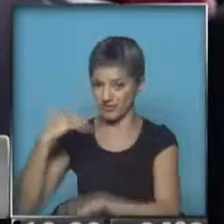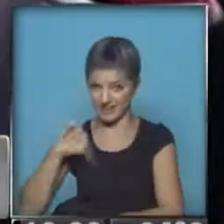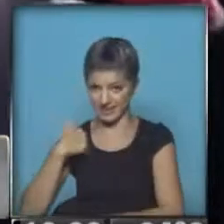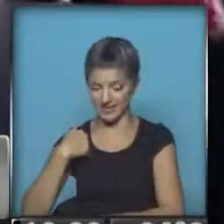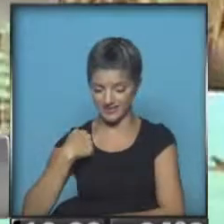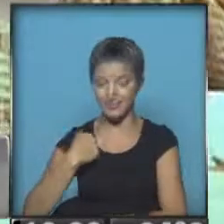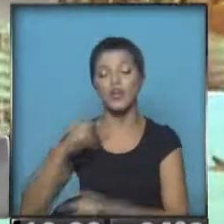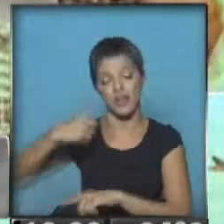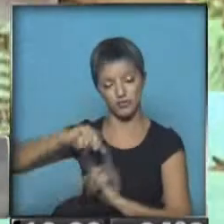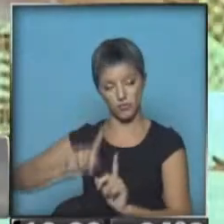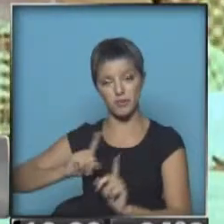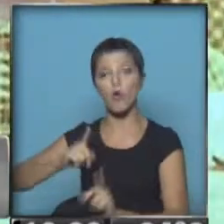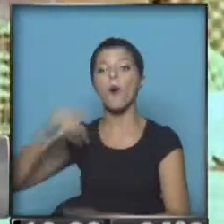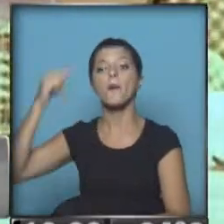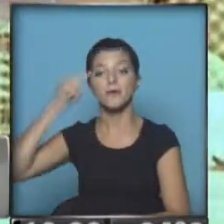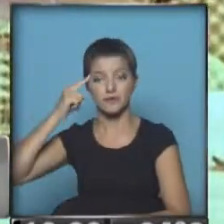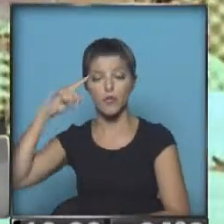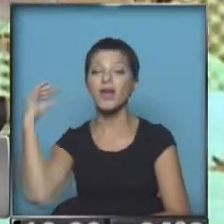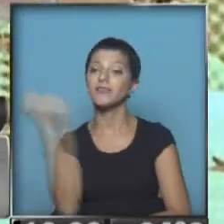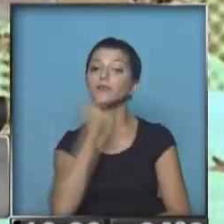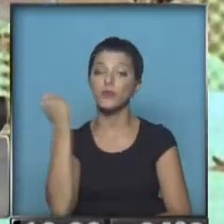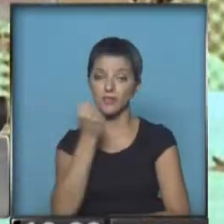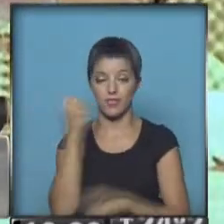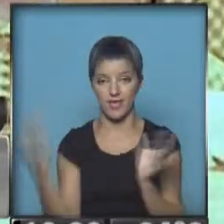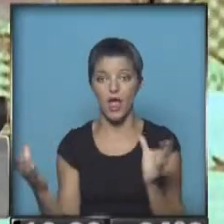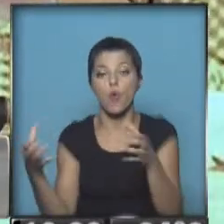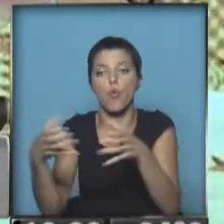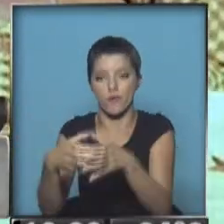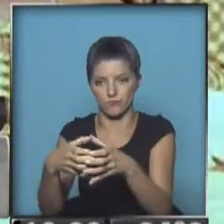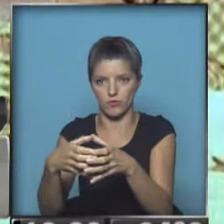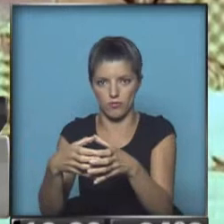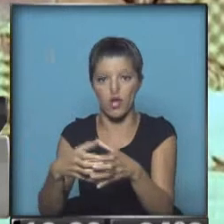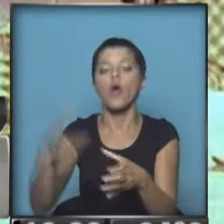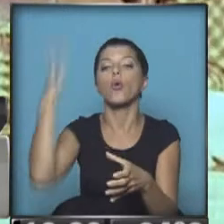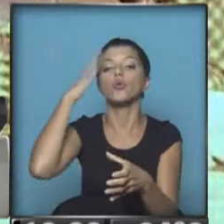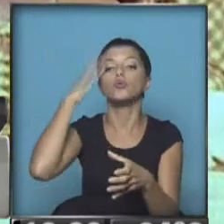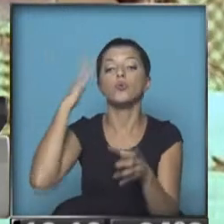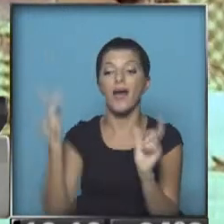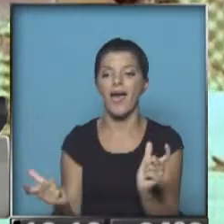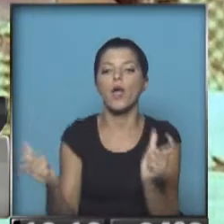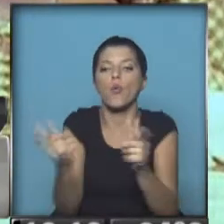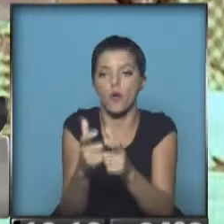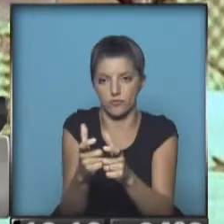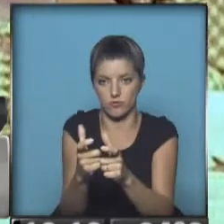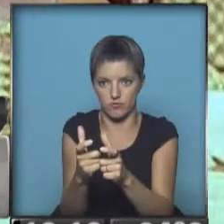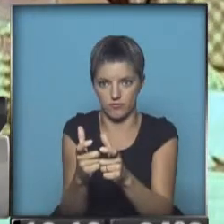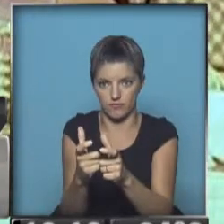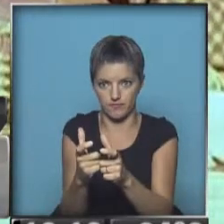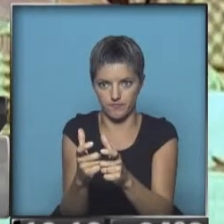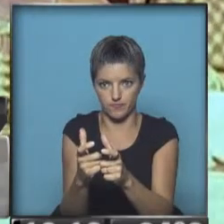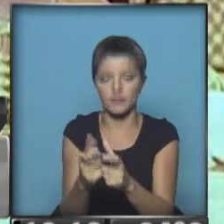reivindicamos el encuentro, la cultura del encuentro entre